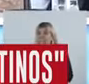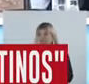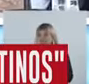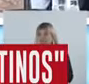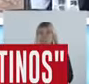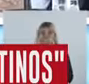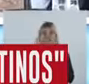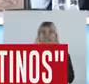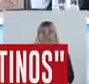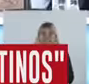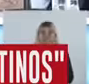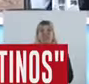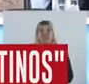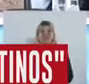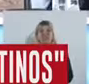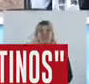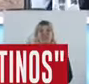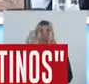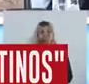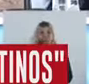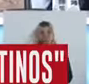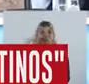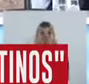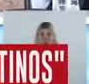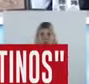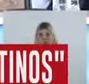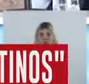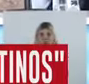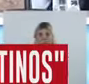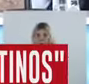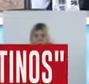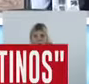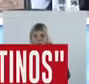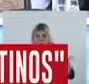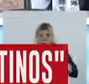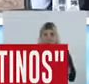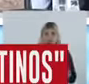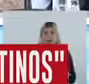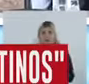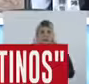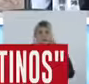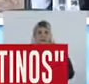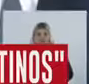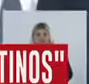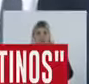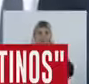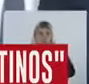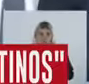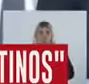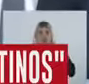1.169 empresas cobraron el ATP. Y eso le permitió garantizar su asignación aquí en Tierra del Fuego a